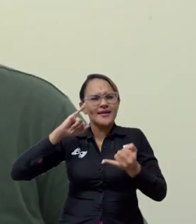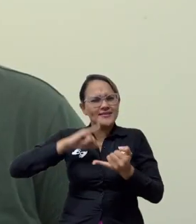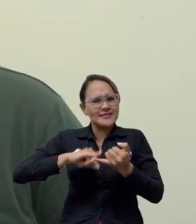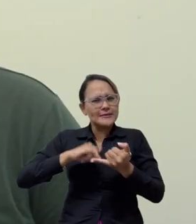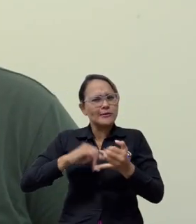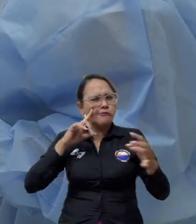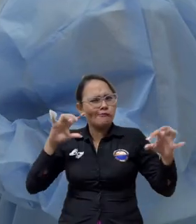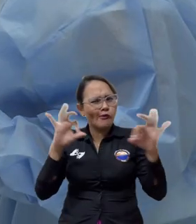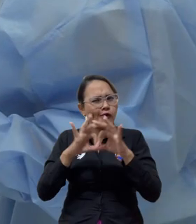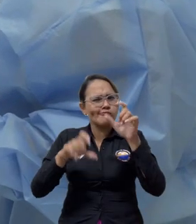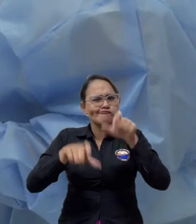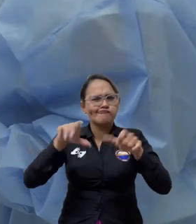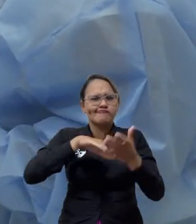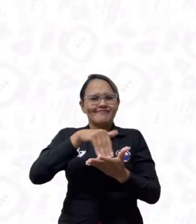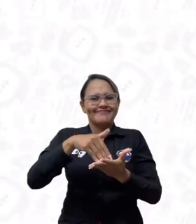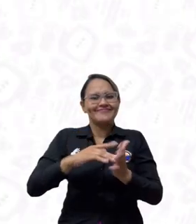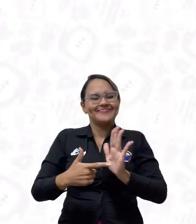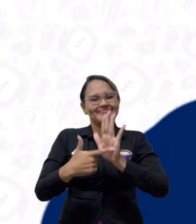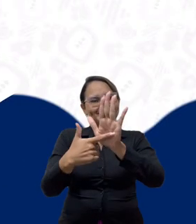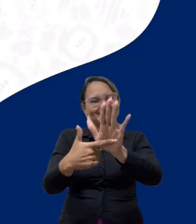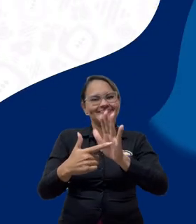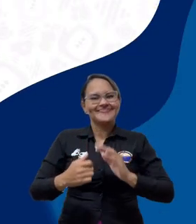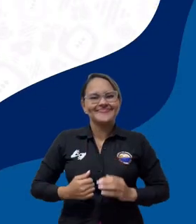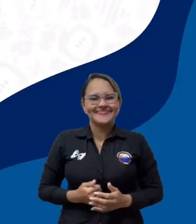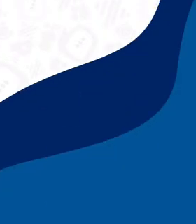VIH con enfoque de vulnerabilidad.